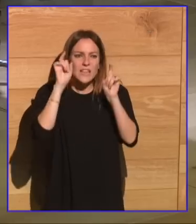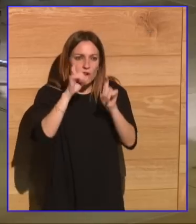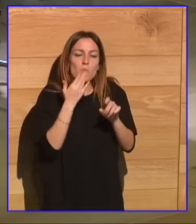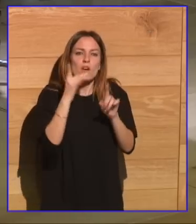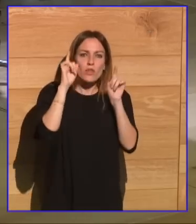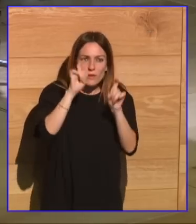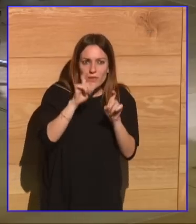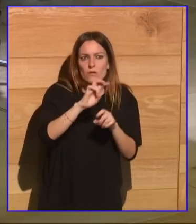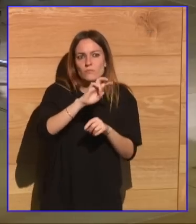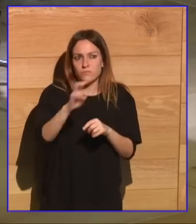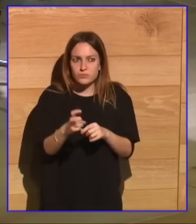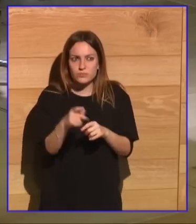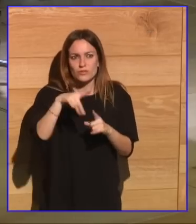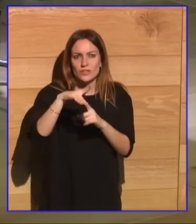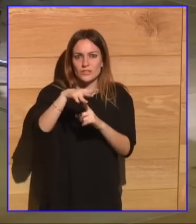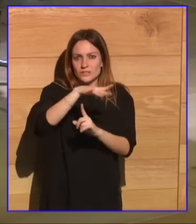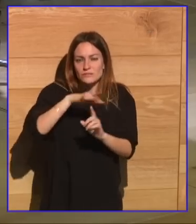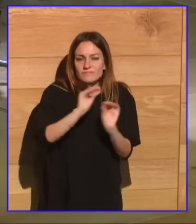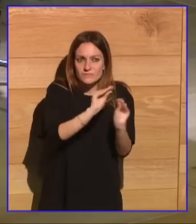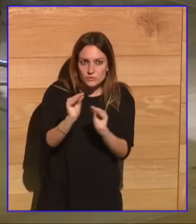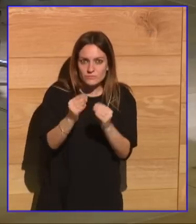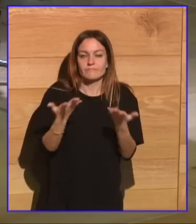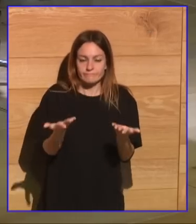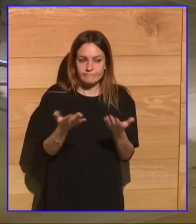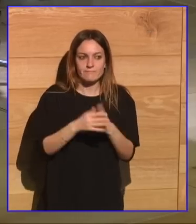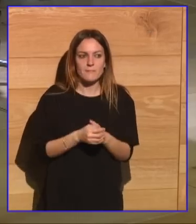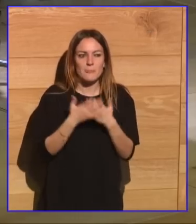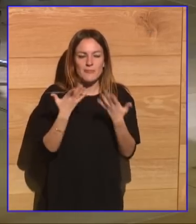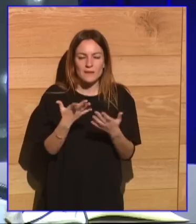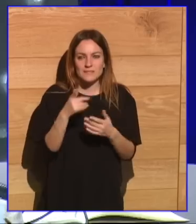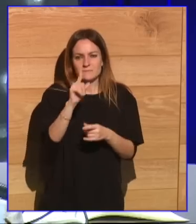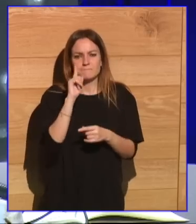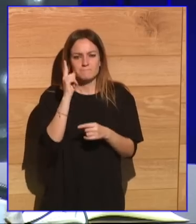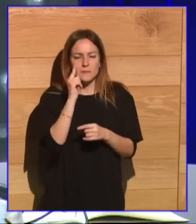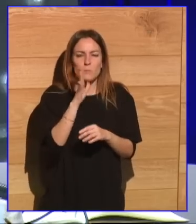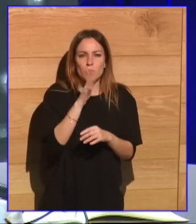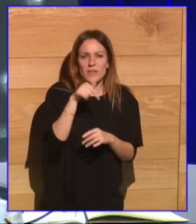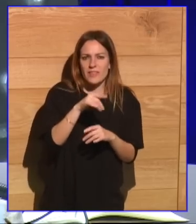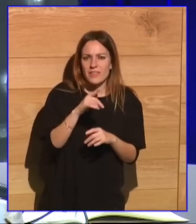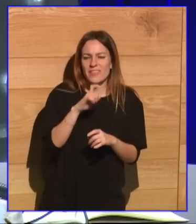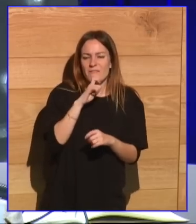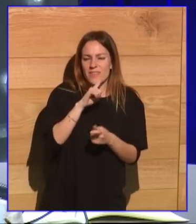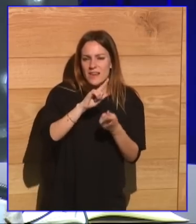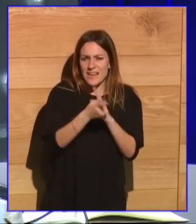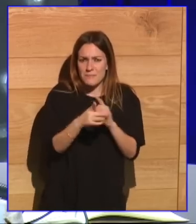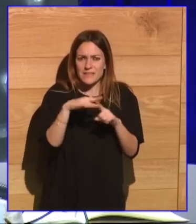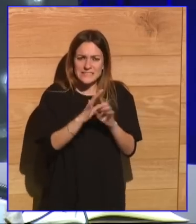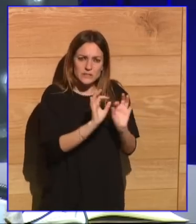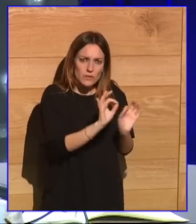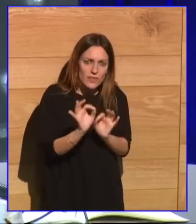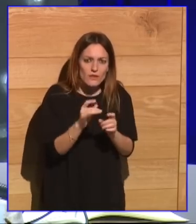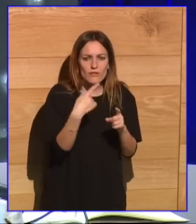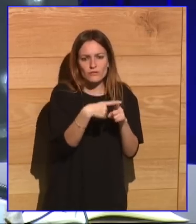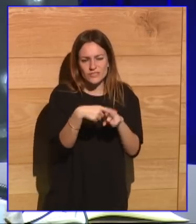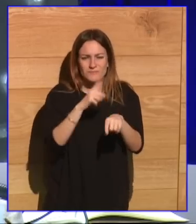Educación, contexto. Efectivamente, y te das cuenta de por qué va a ser difícil cambiar eso y todo el tiempo que va a llevar,